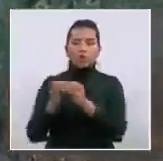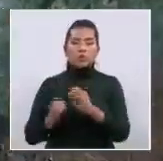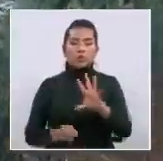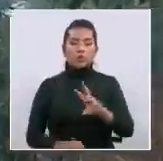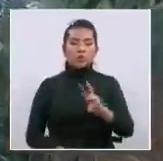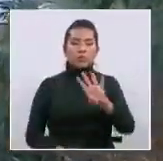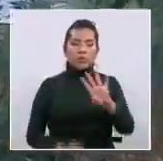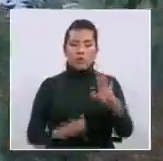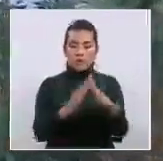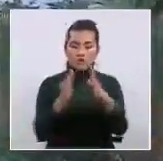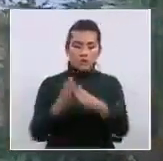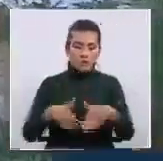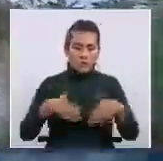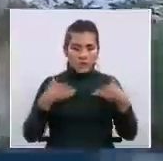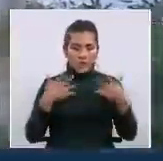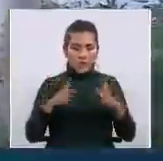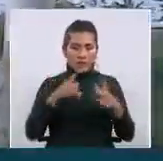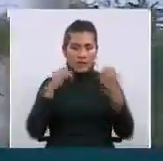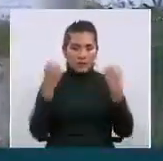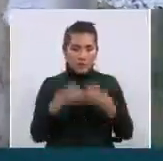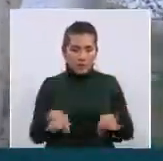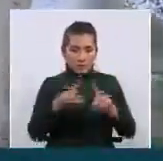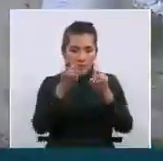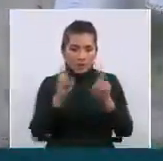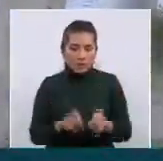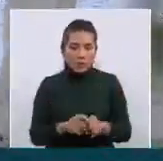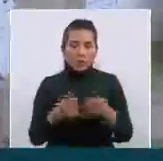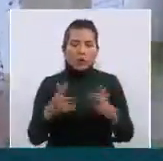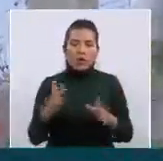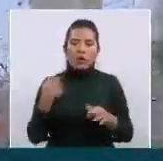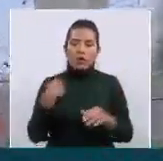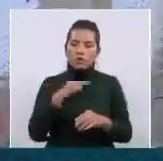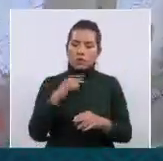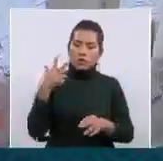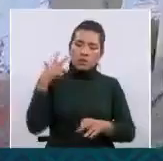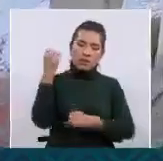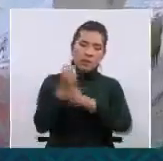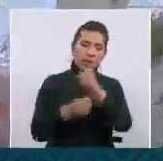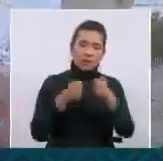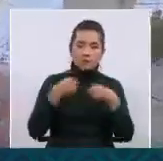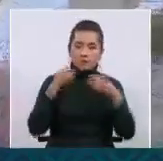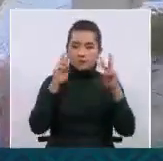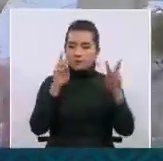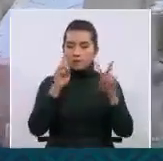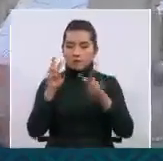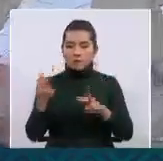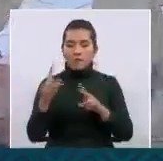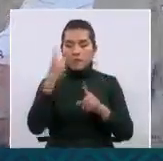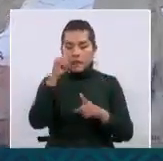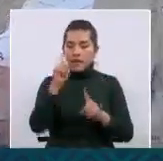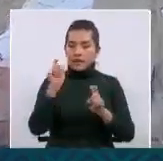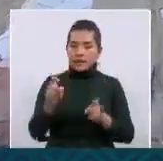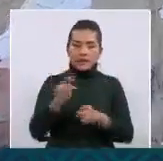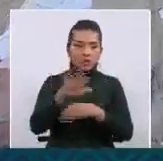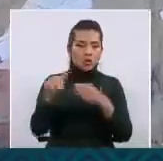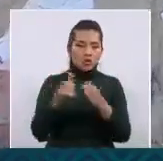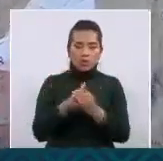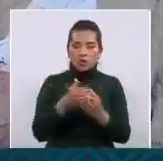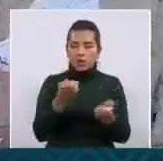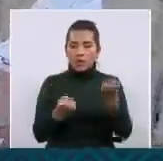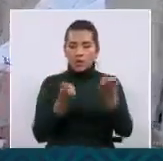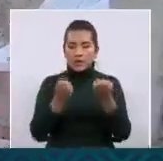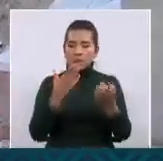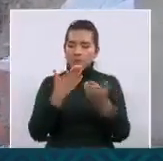han colapsado? Pues nos encontramos en la zona y a 3 años hemos visto que los trabajos de estabilización en la zona no se han